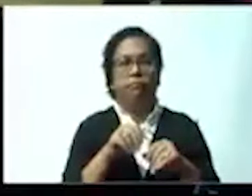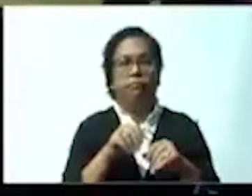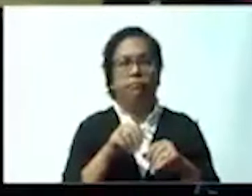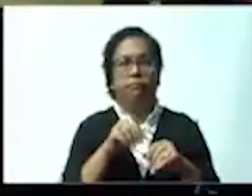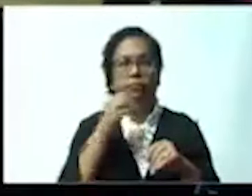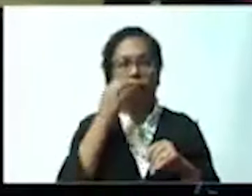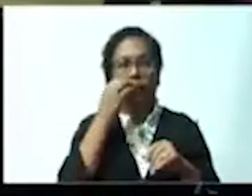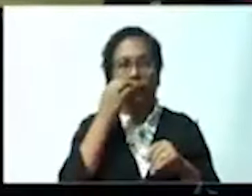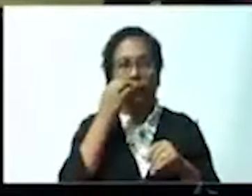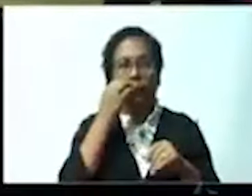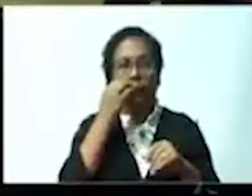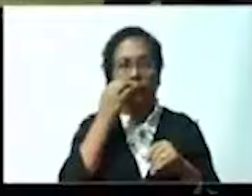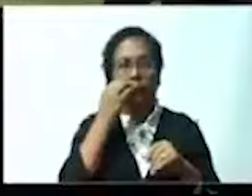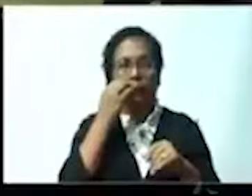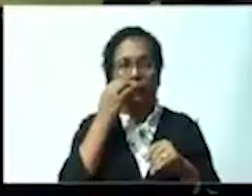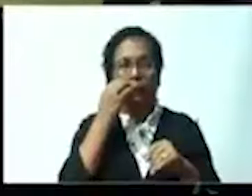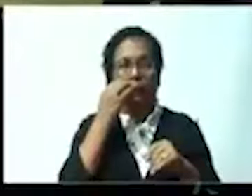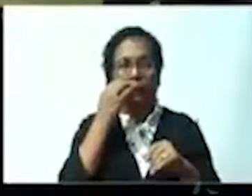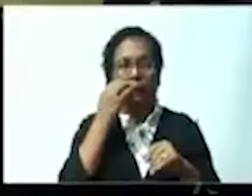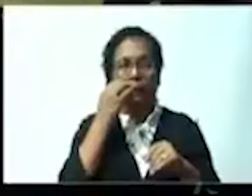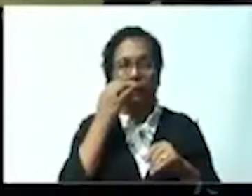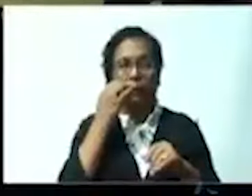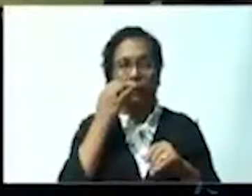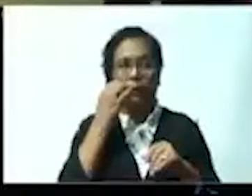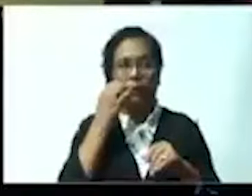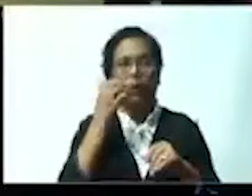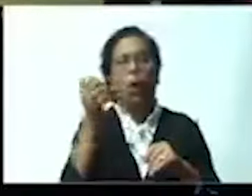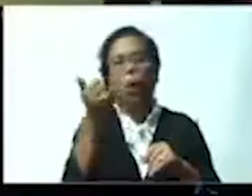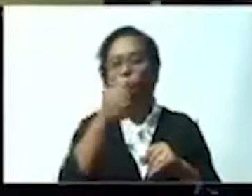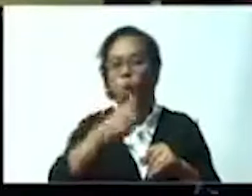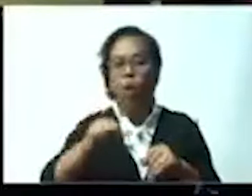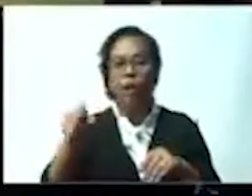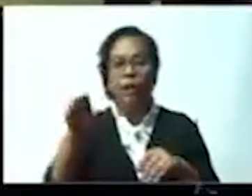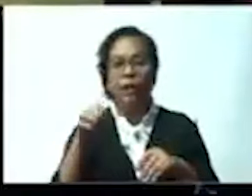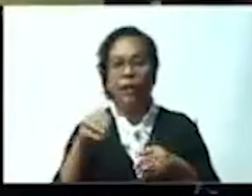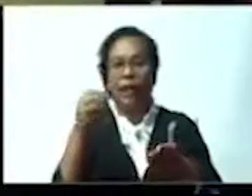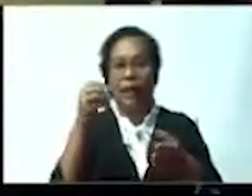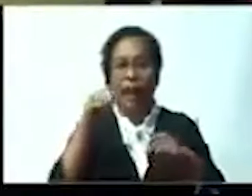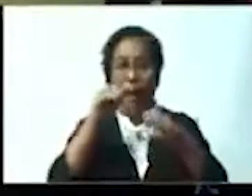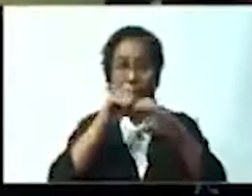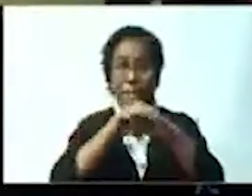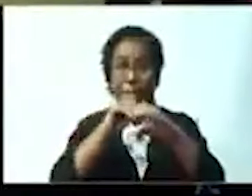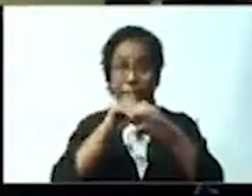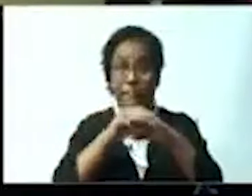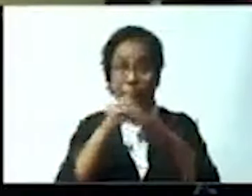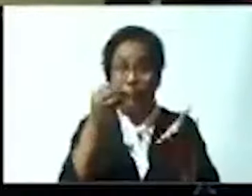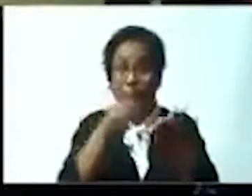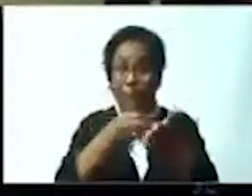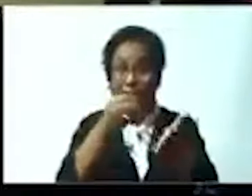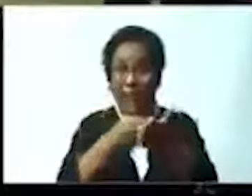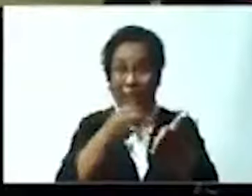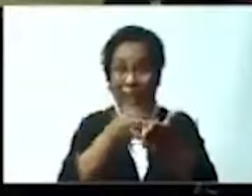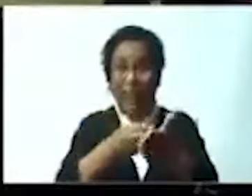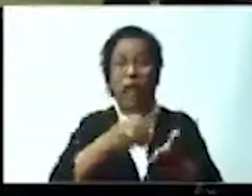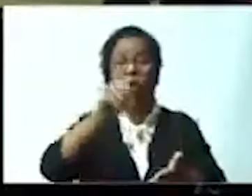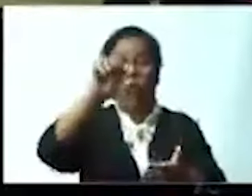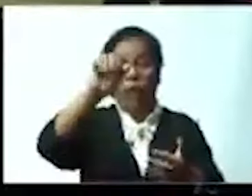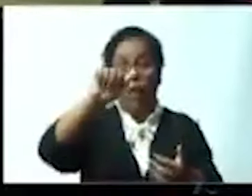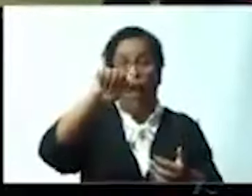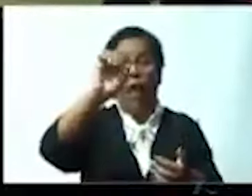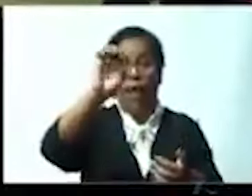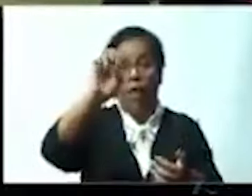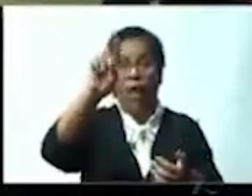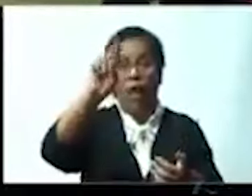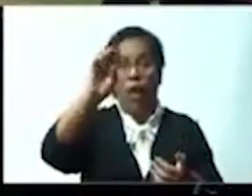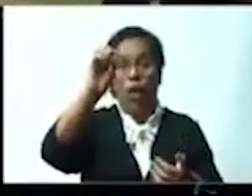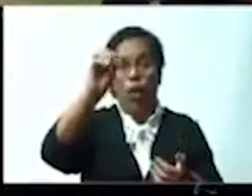transferibles directamente los deudores a las cuentas de Aerodón en el exterior o las entidades financieras, sociedades o personas